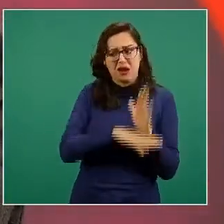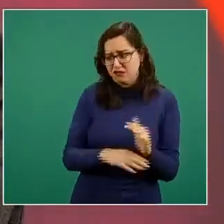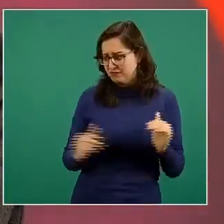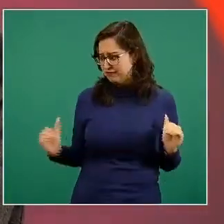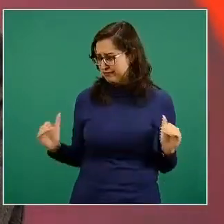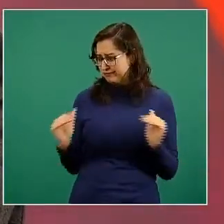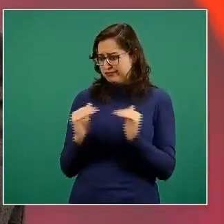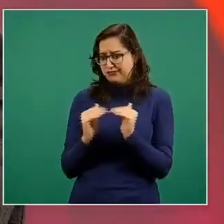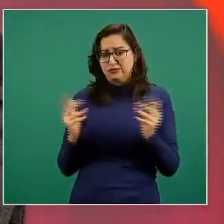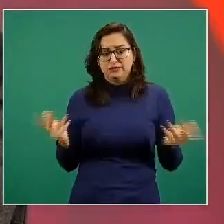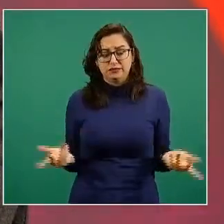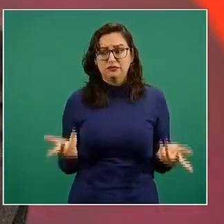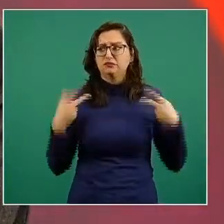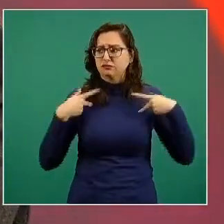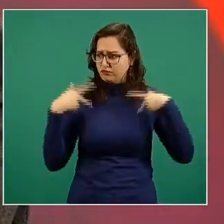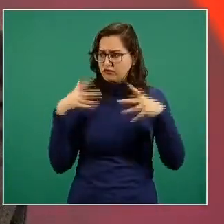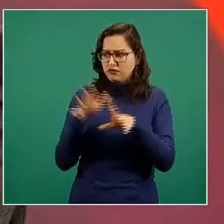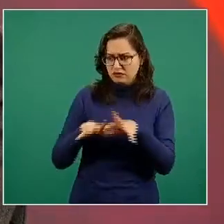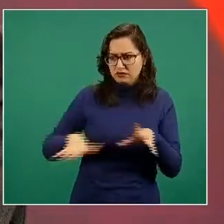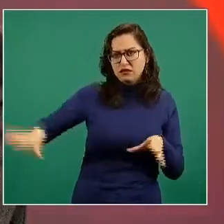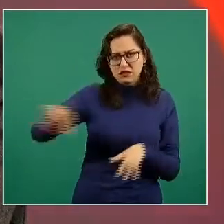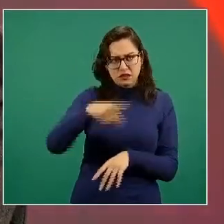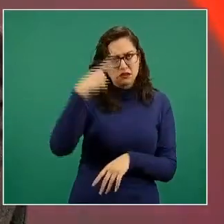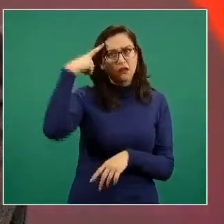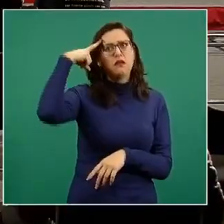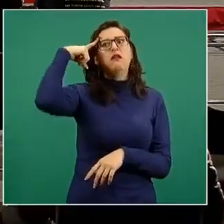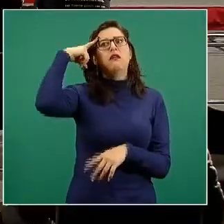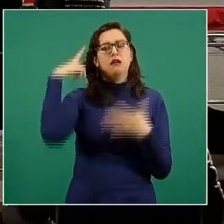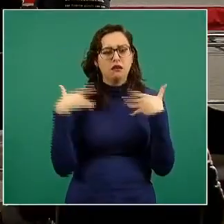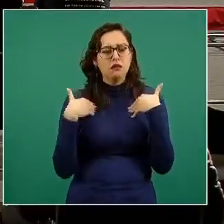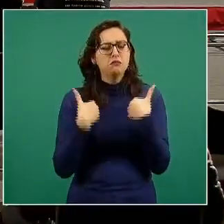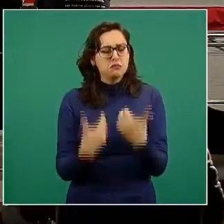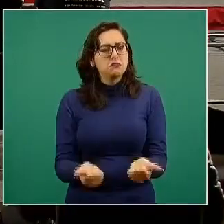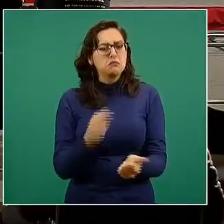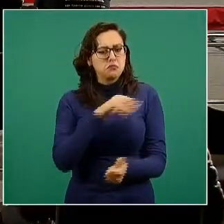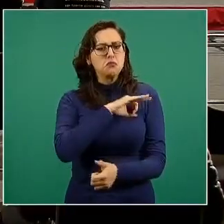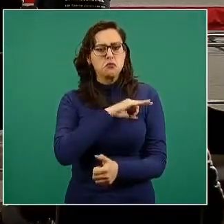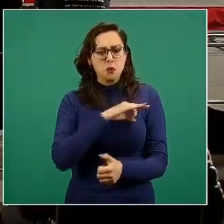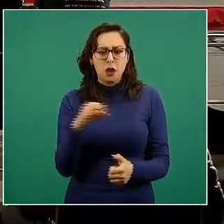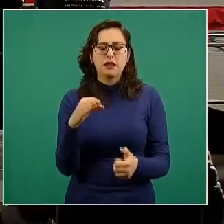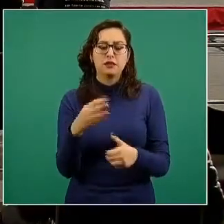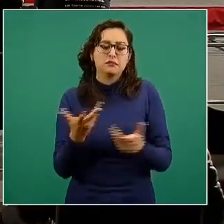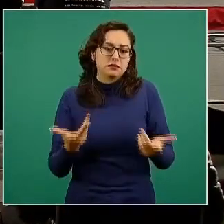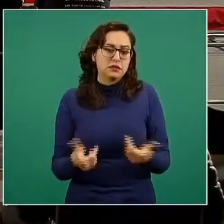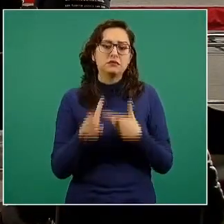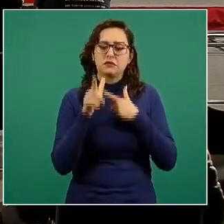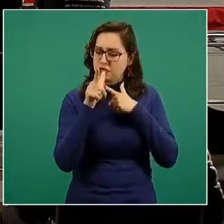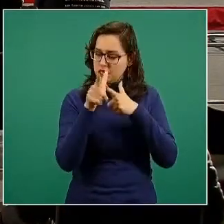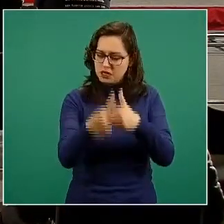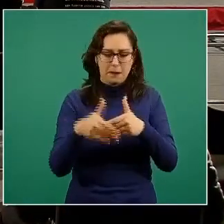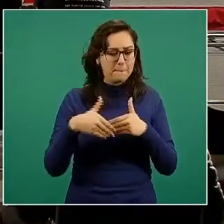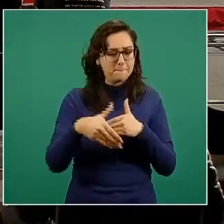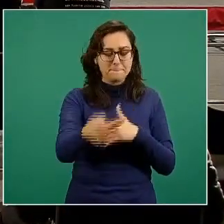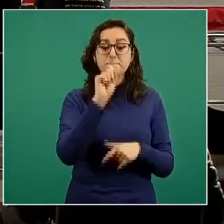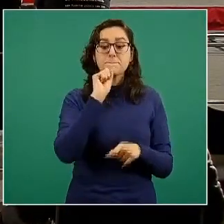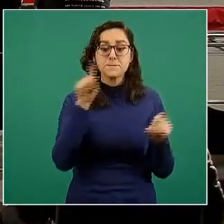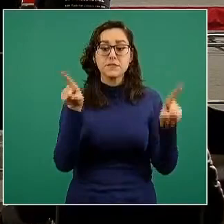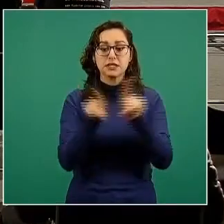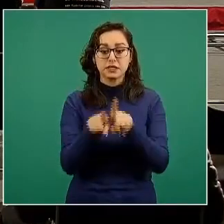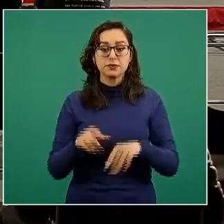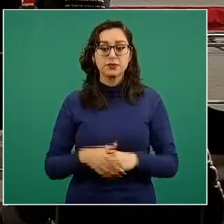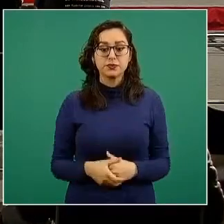una actitud solidaria para disminuir los contagios. Lo seguiremos haciendo sin medidas de coerción. También